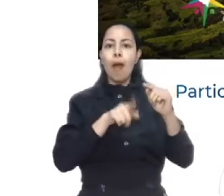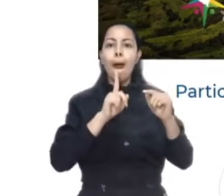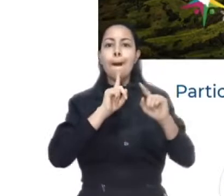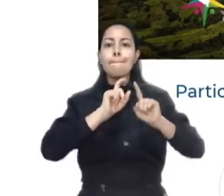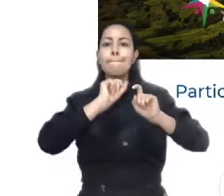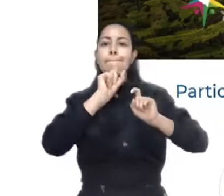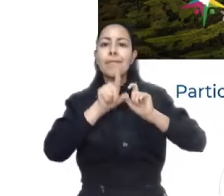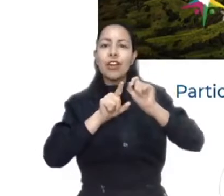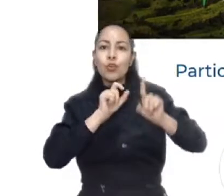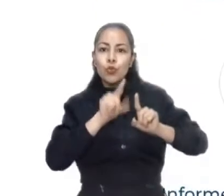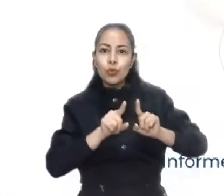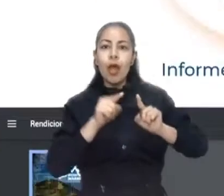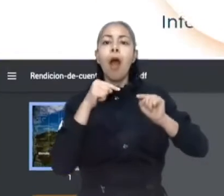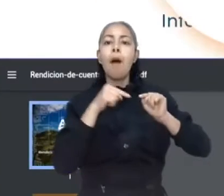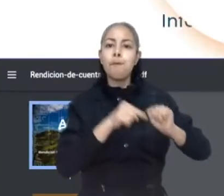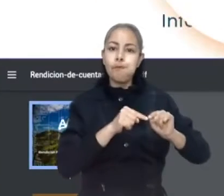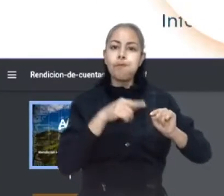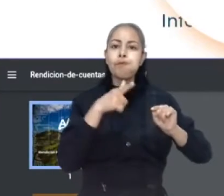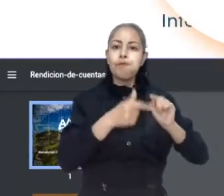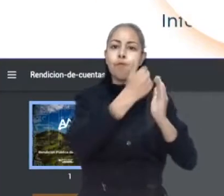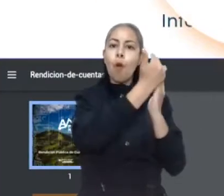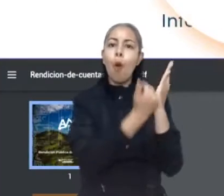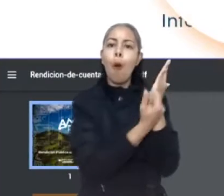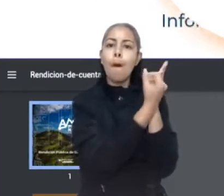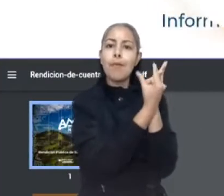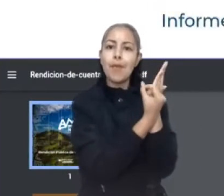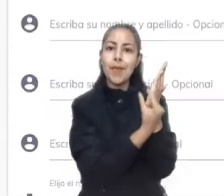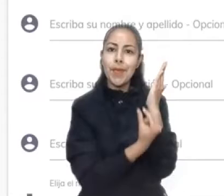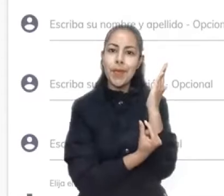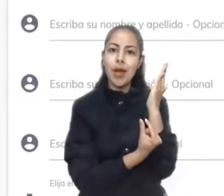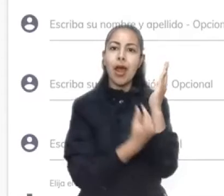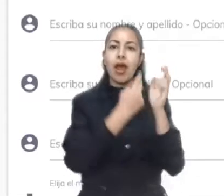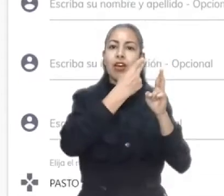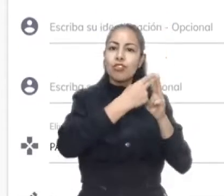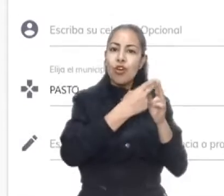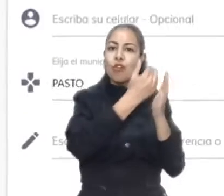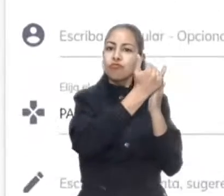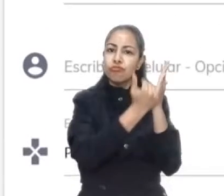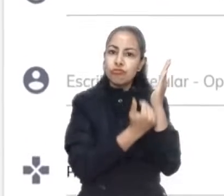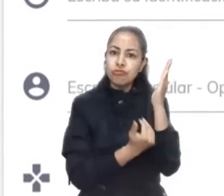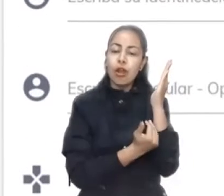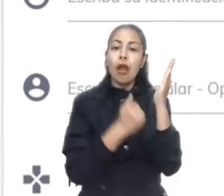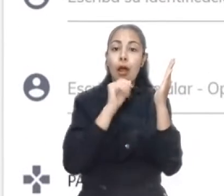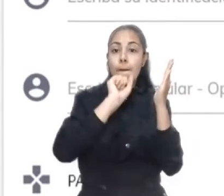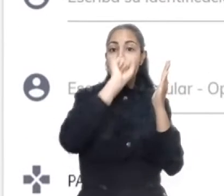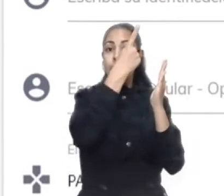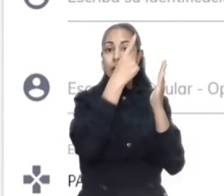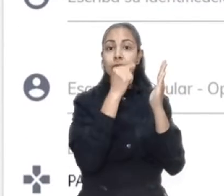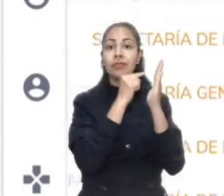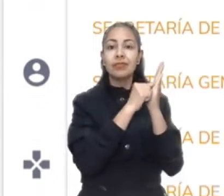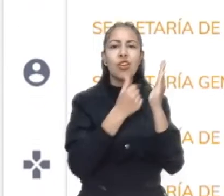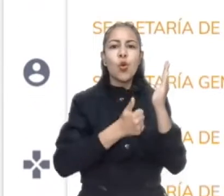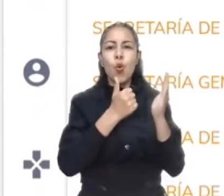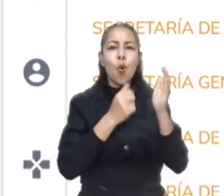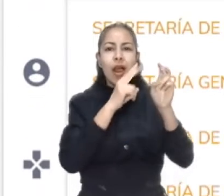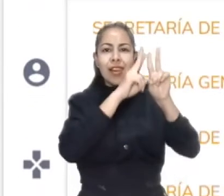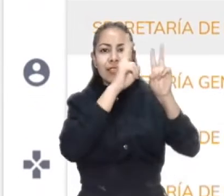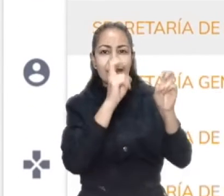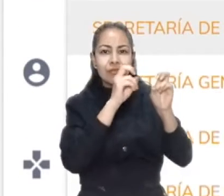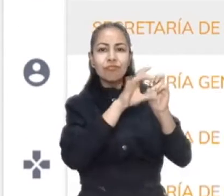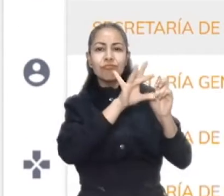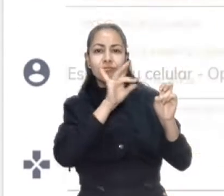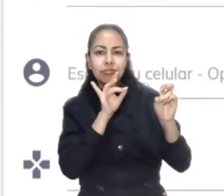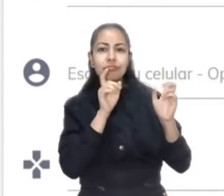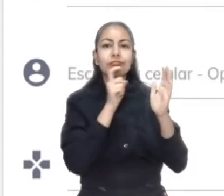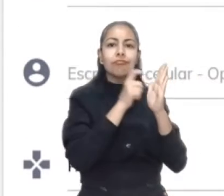el botón de preguntas. Ahí encontrará el formulario de registro. En la primera opción, usted deberá escoger el tema